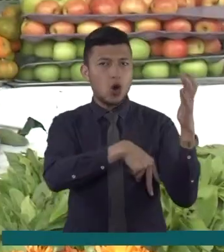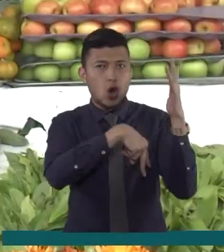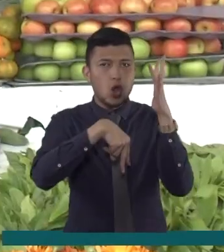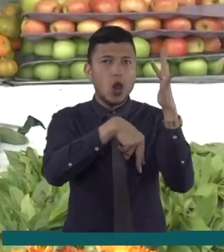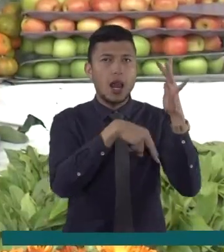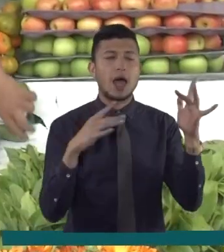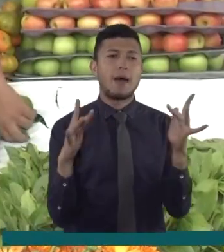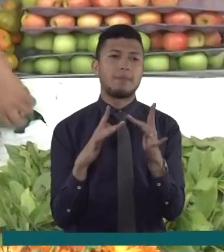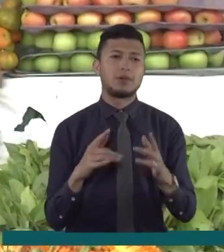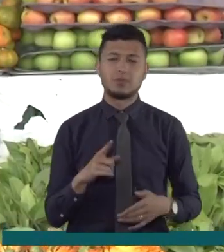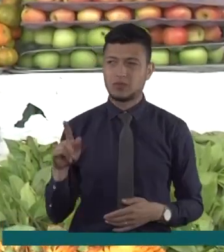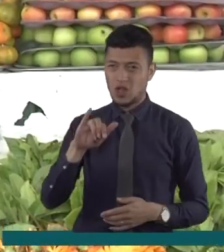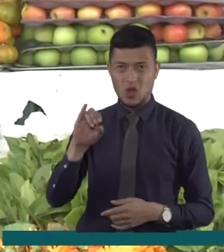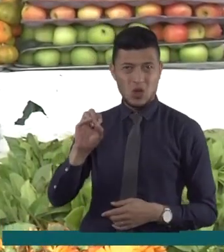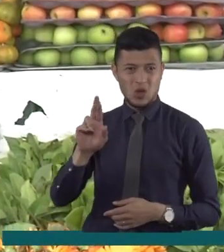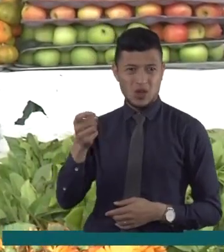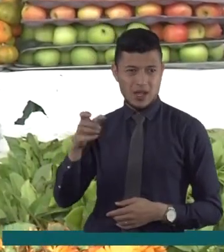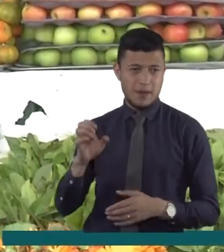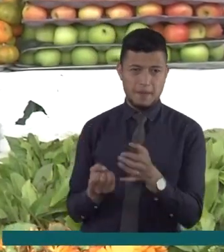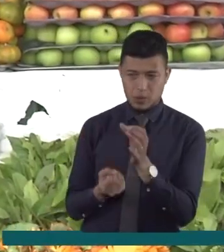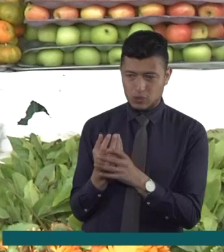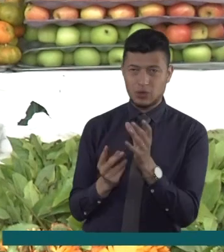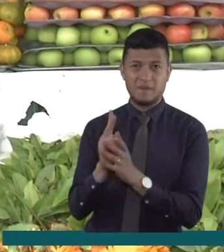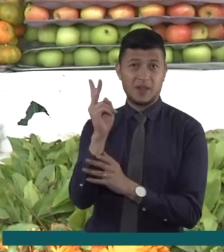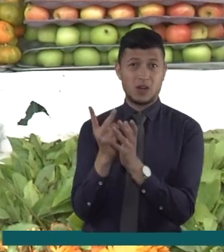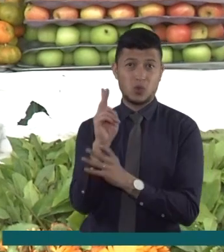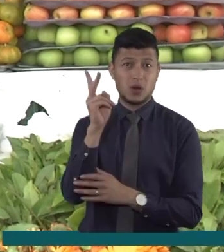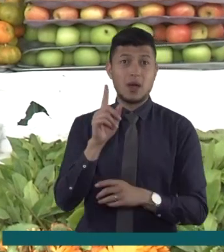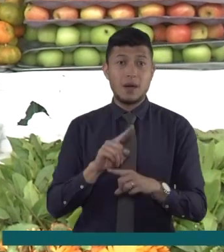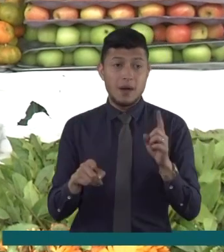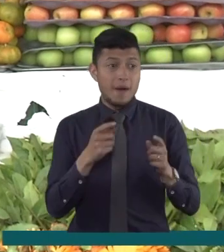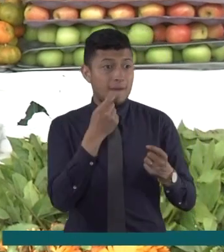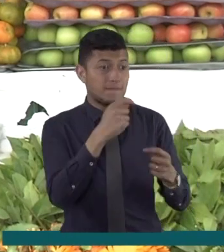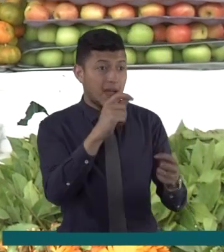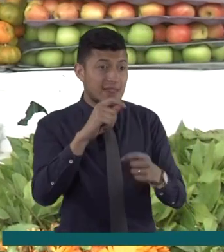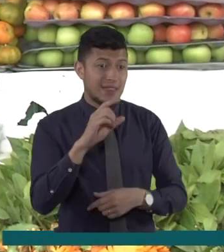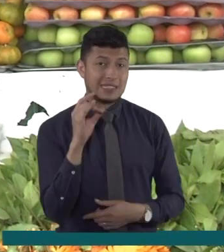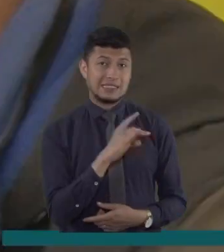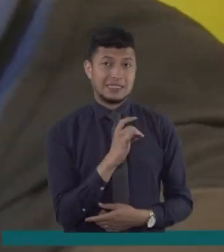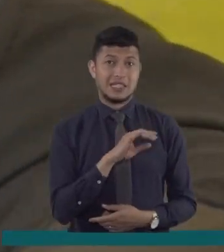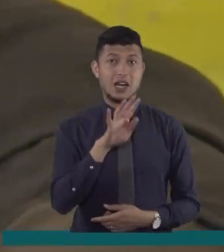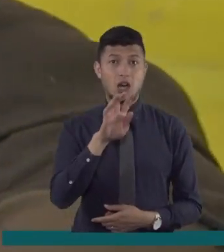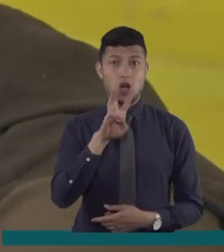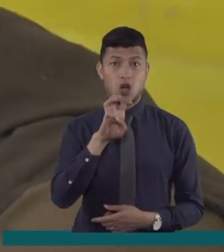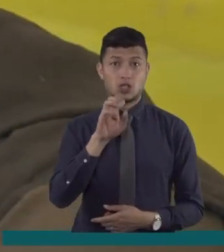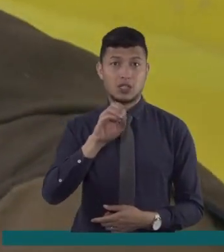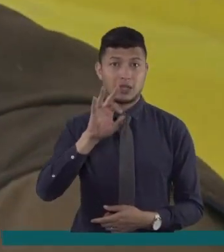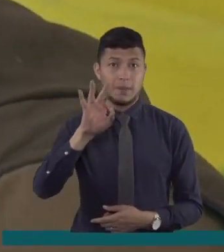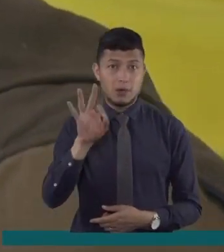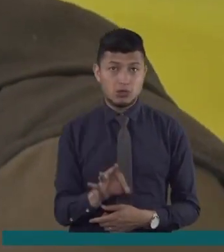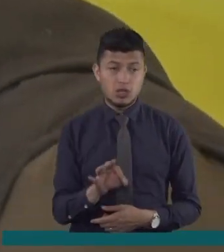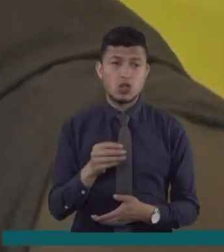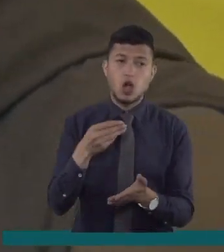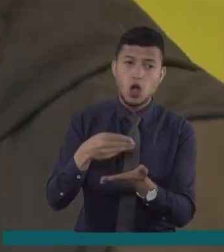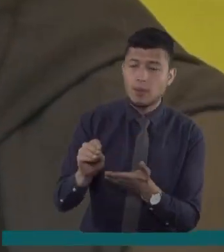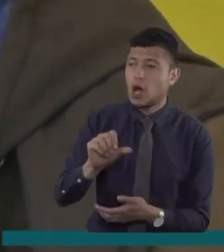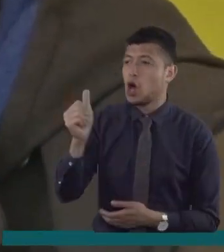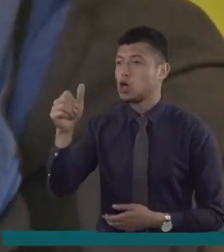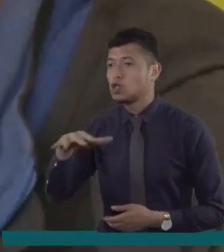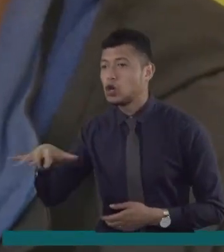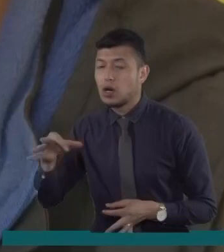Jorge Andrés produce verduras no obstante el 80% de lo que venden chía tiene que comprarlo en otro lugar